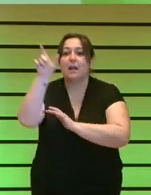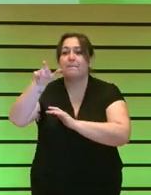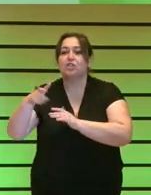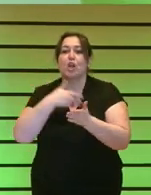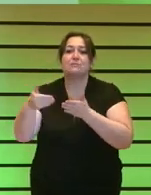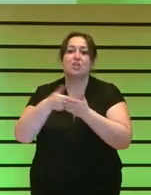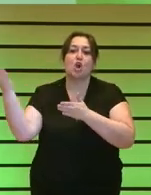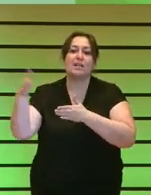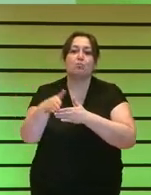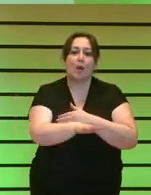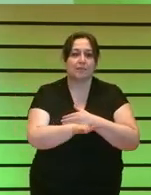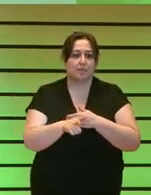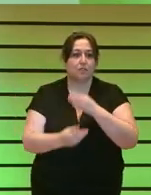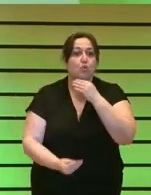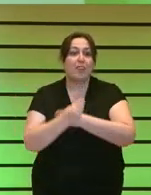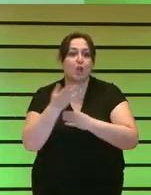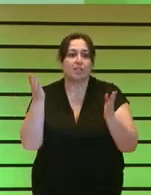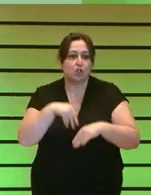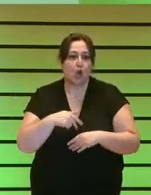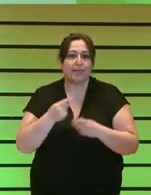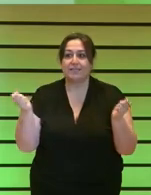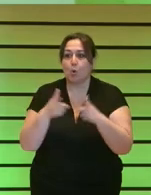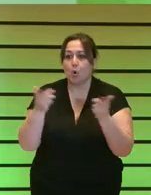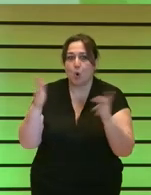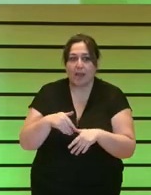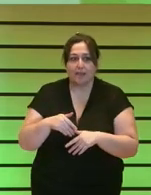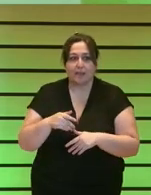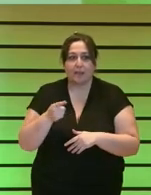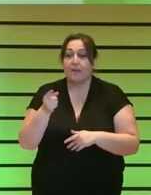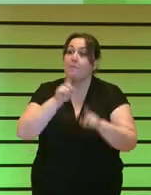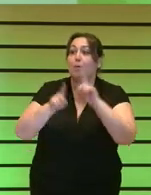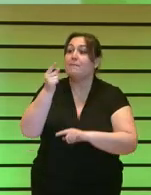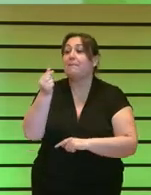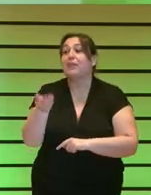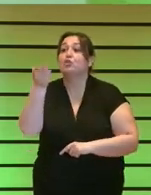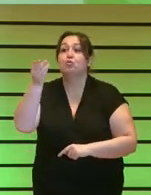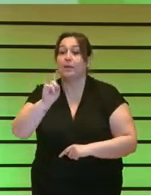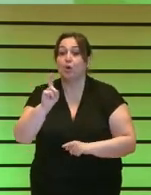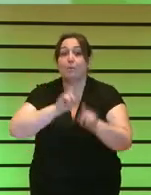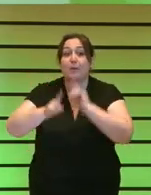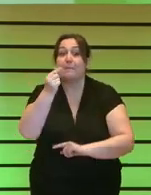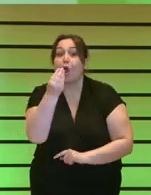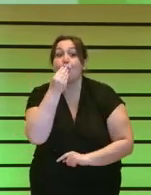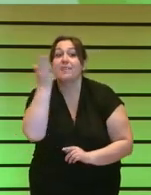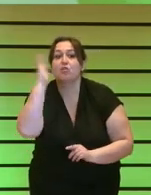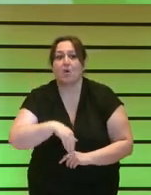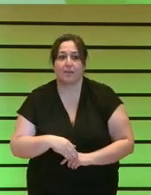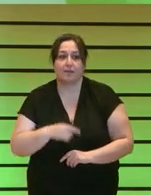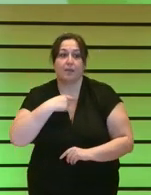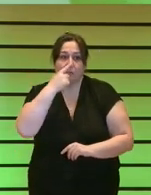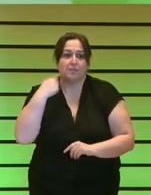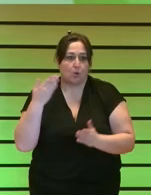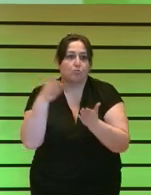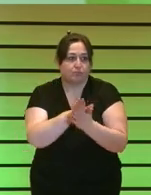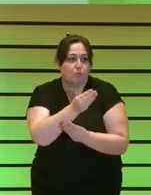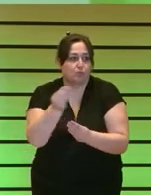hay subvenciones no hay seguros el problema no es que suba el precio del pan El problema es que no hay comida y directamente la gente se muere de hambre ya hay hambrunas el año pasado hubo varias